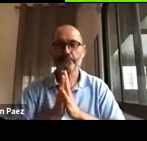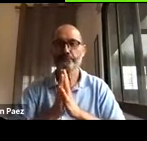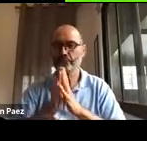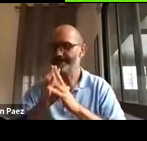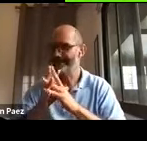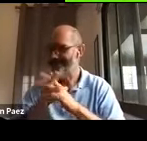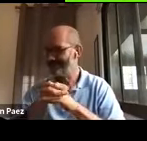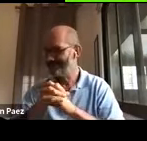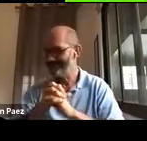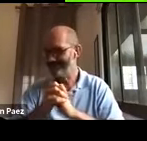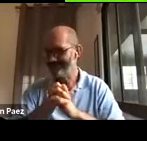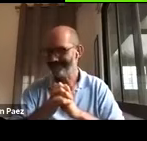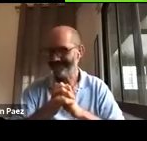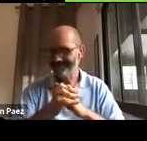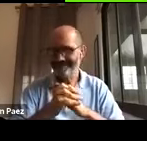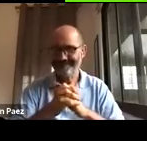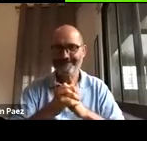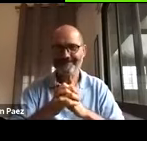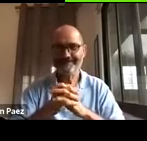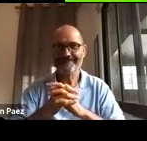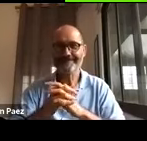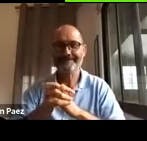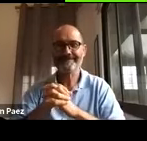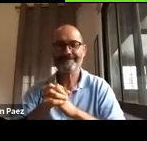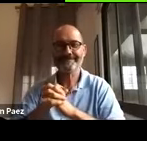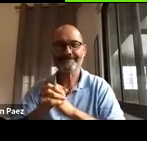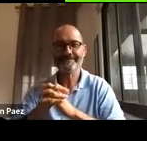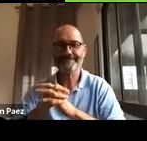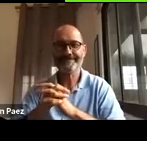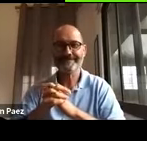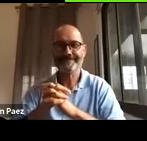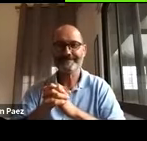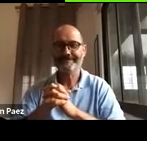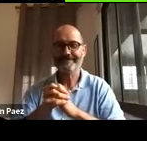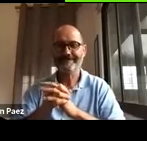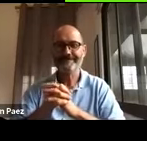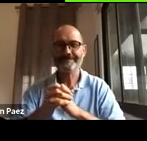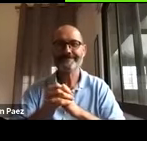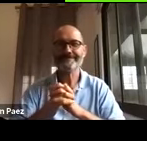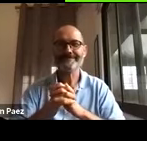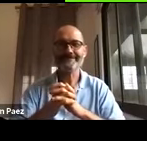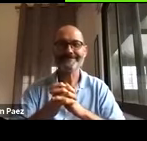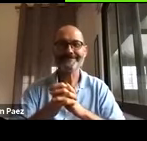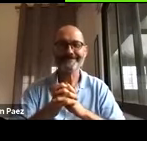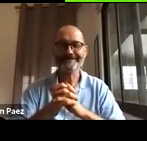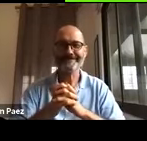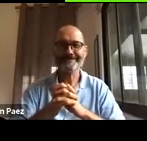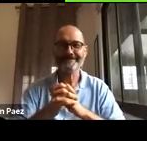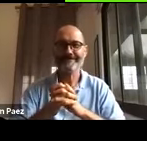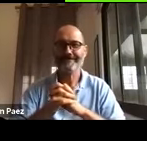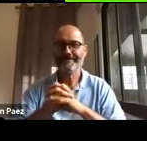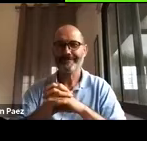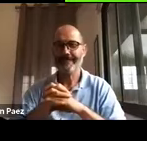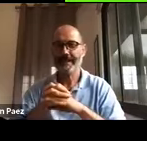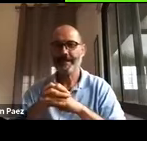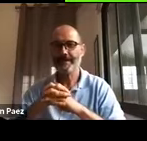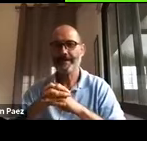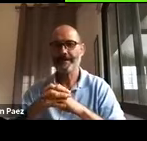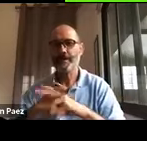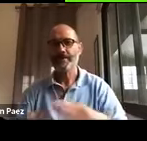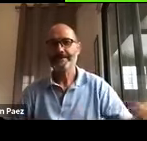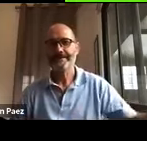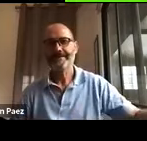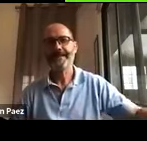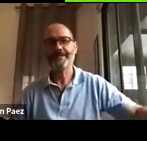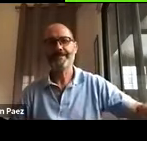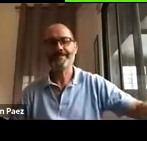psicología y así pero para este este grupo digamos quienes entran los estudiantes de psicología o puede